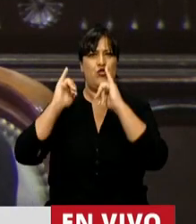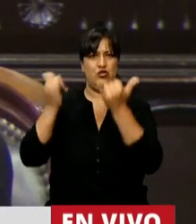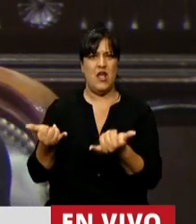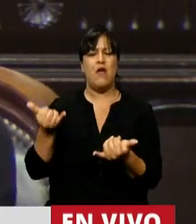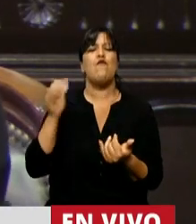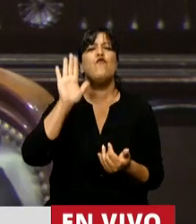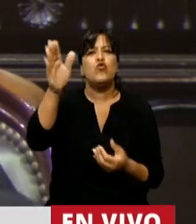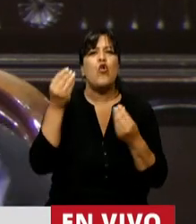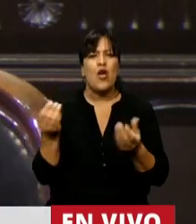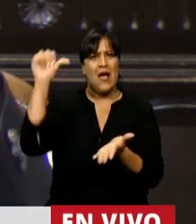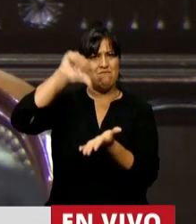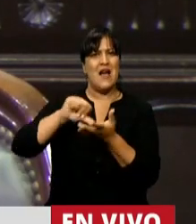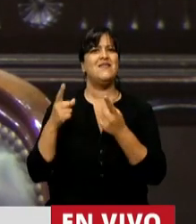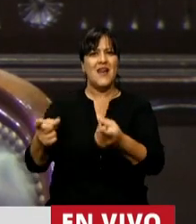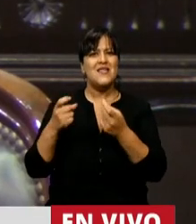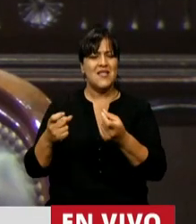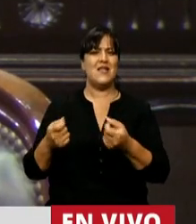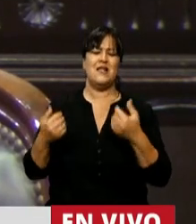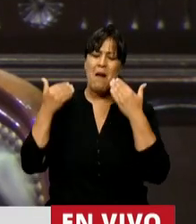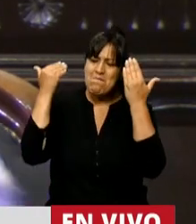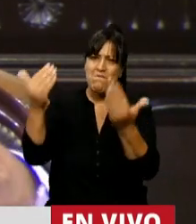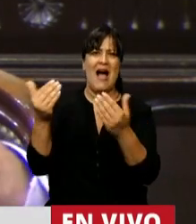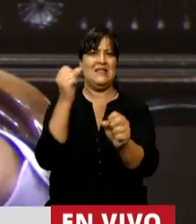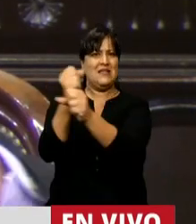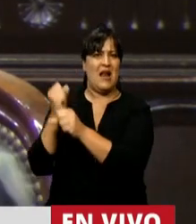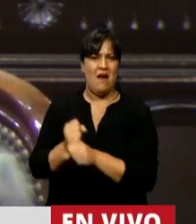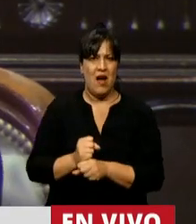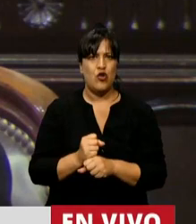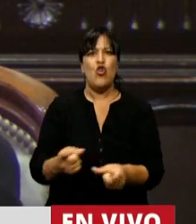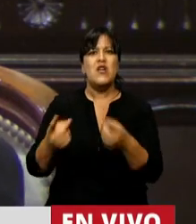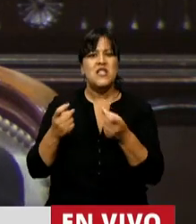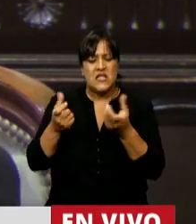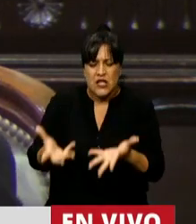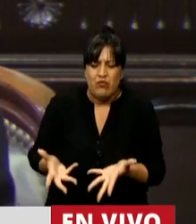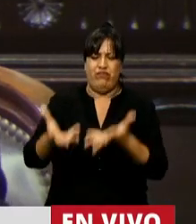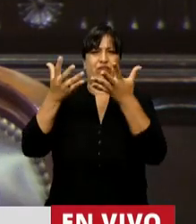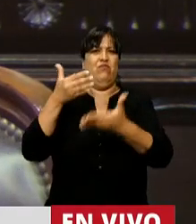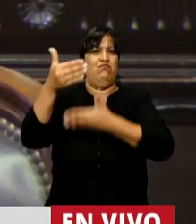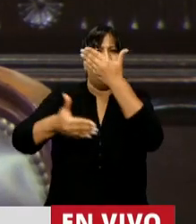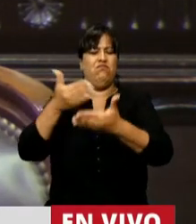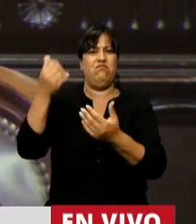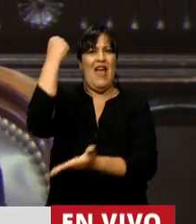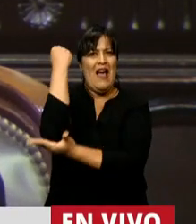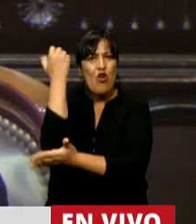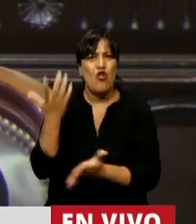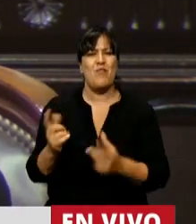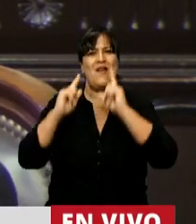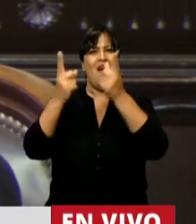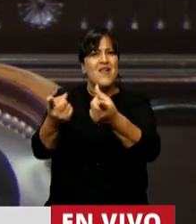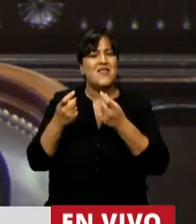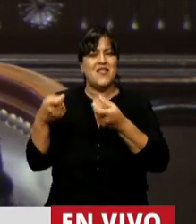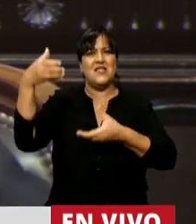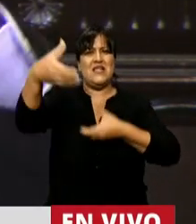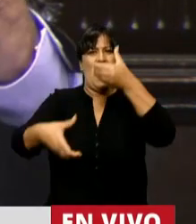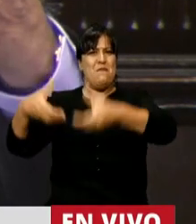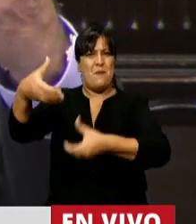país que necesita tener empleo, que necesita tener crecimiento económico, que necesita tener inversión.